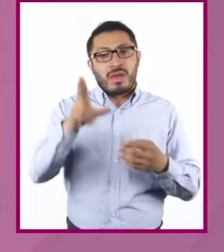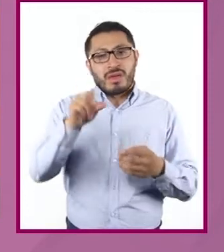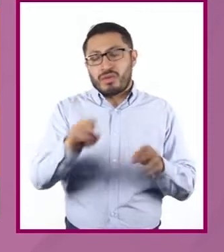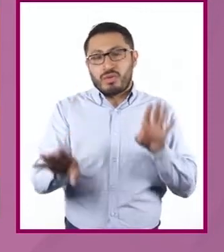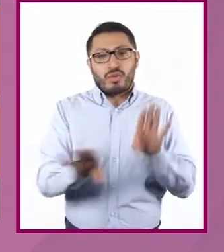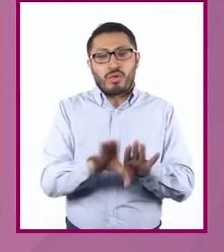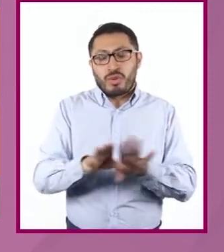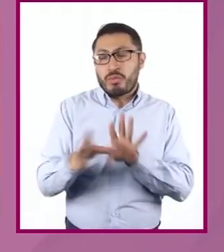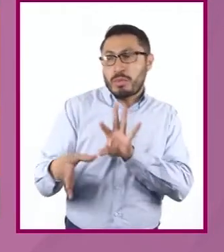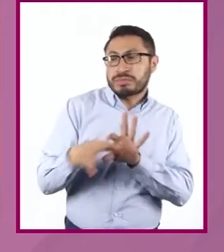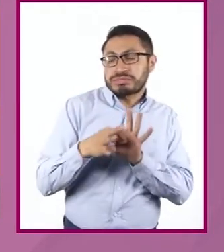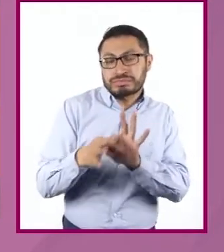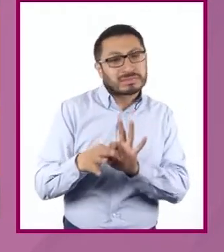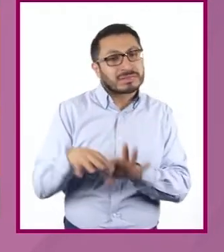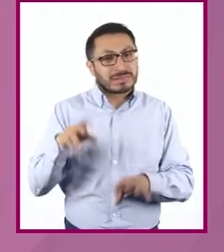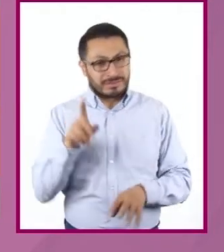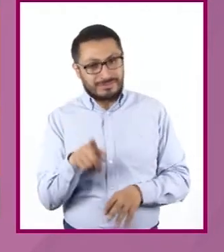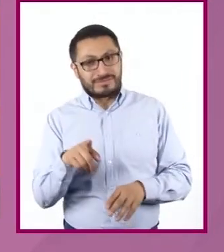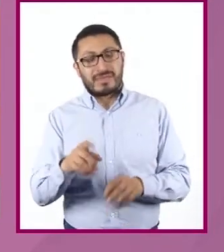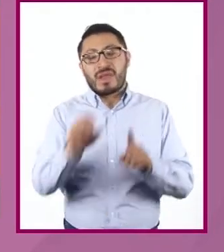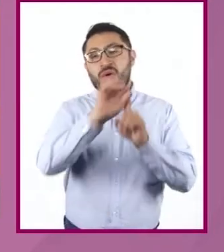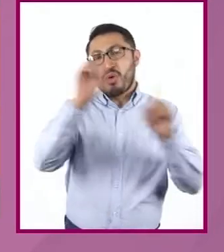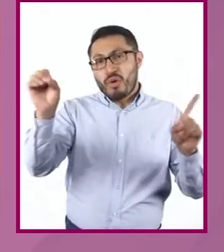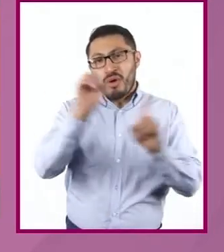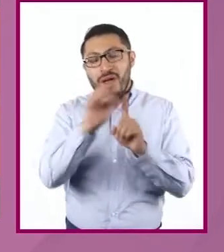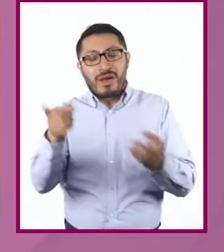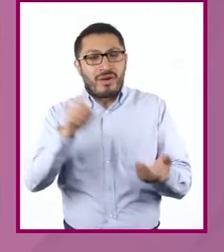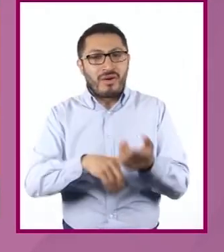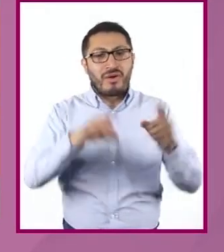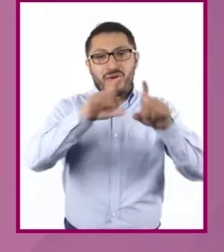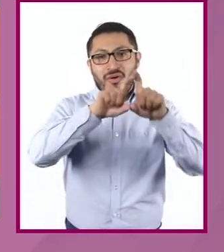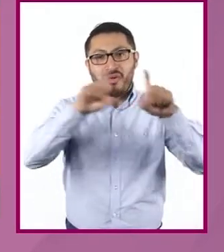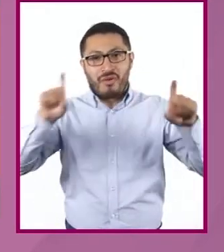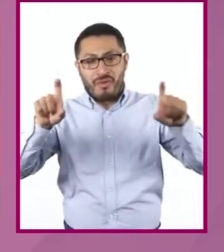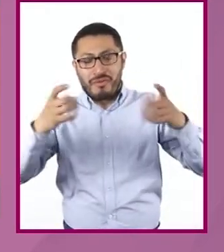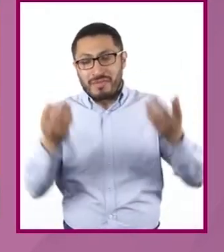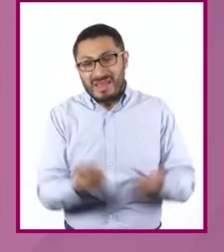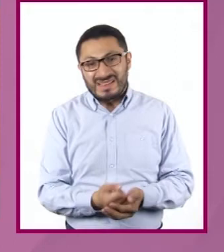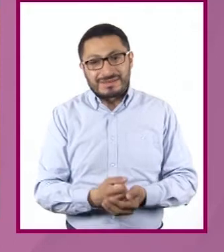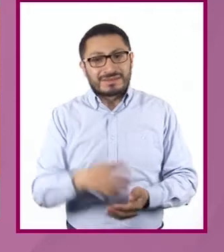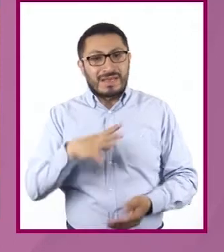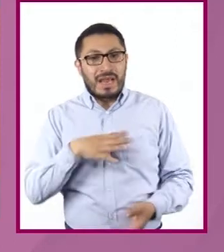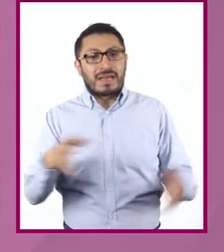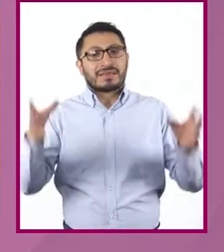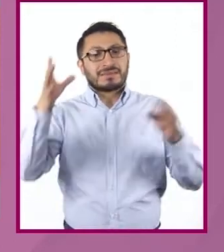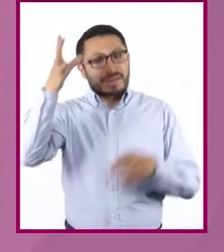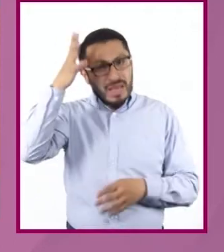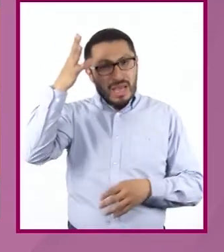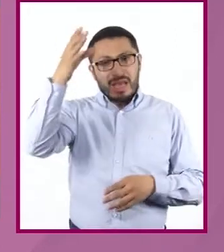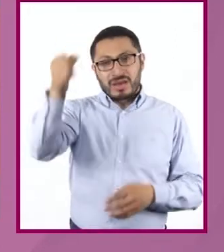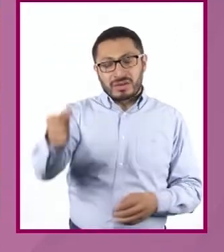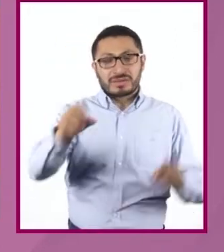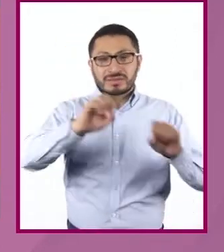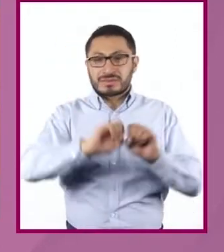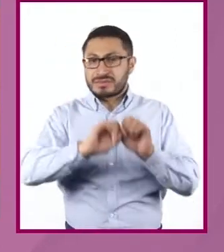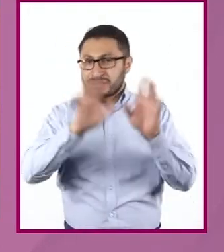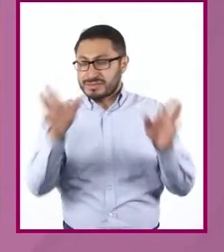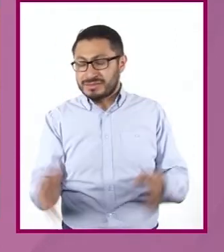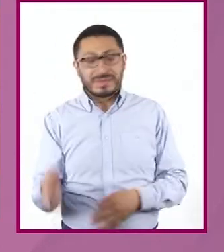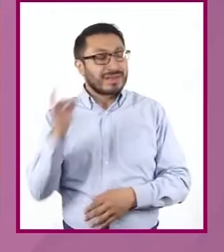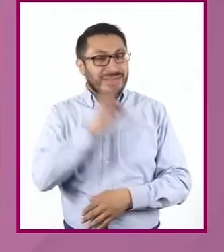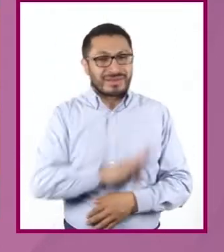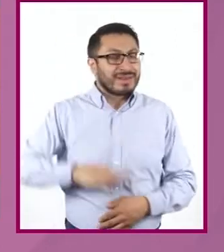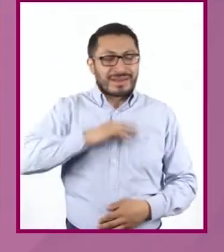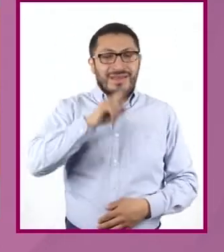otras, articulan las oraciones del párrafo, brindan definiciones concretas. ¡Felicidades!